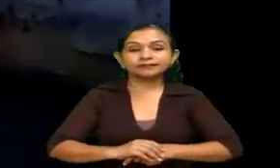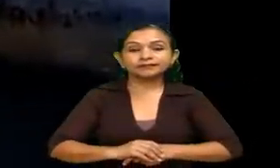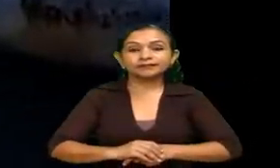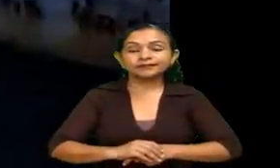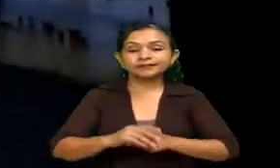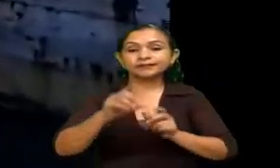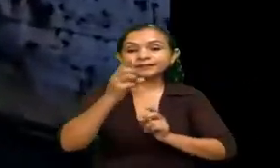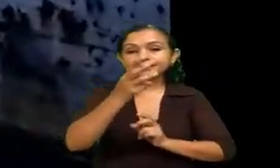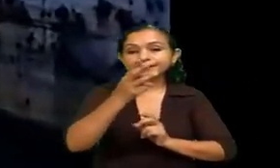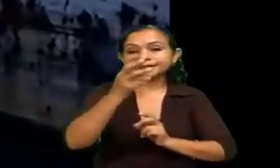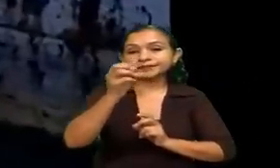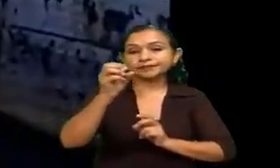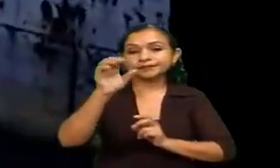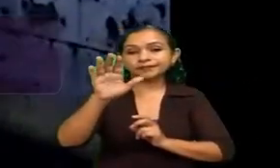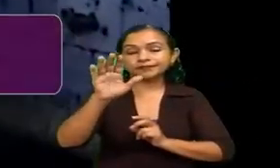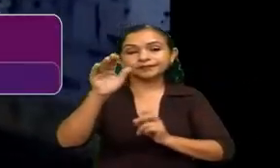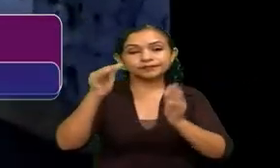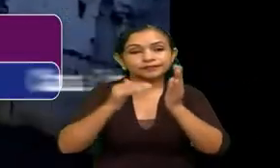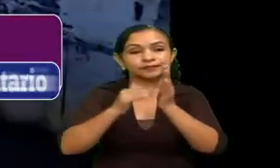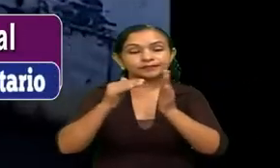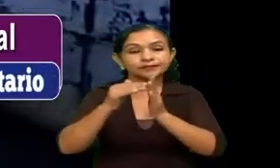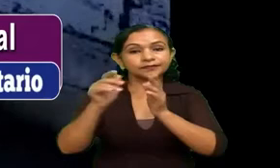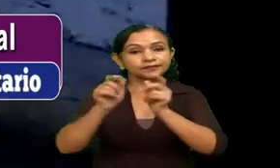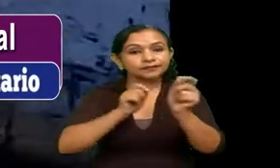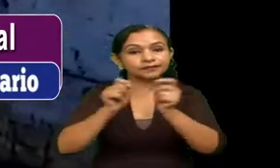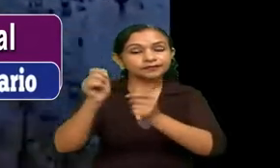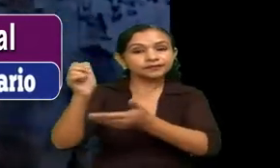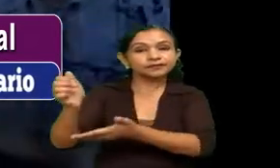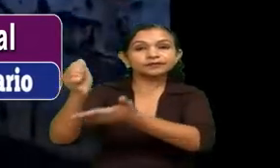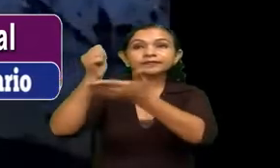Los 305 millones de dólares nos van a permitir,